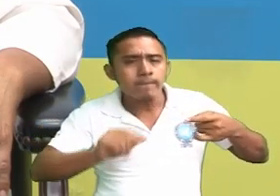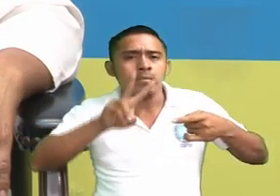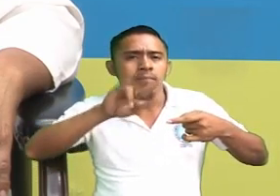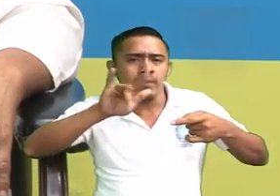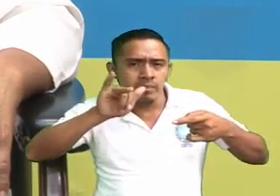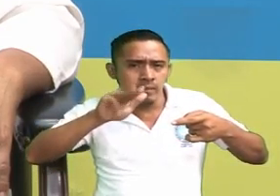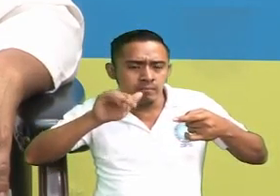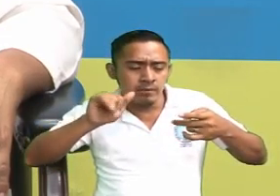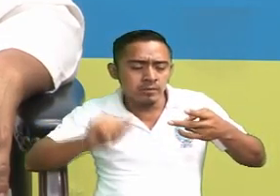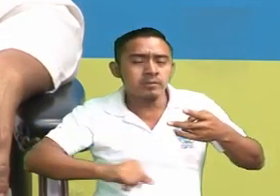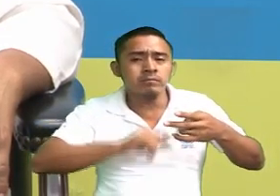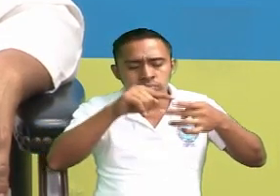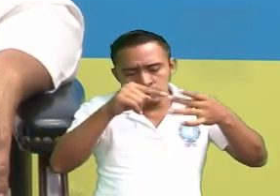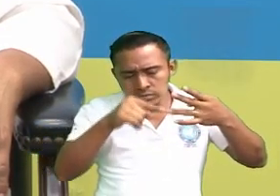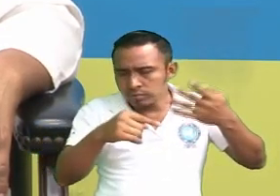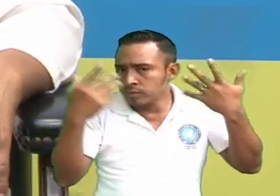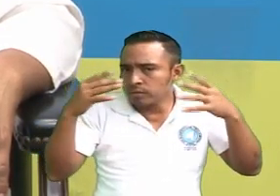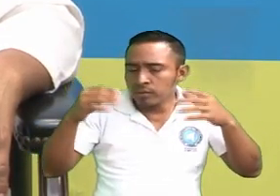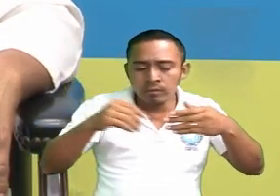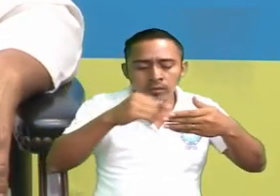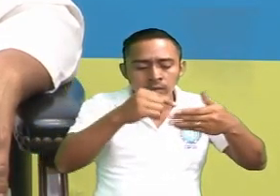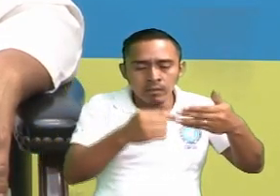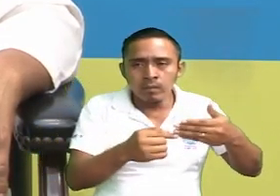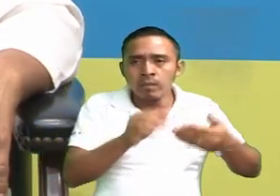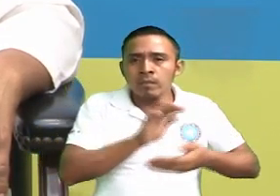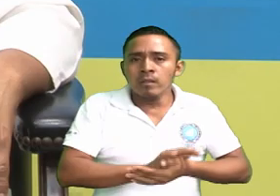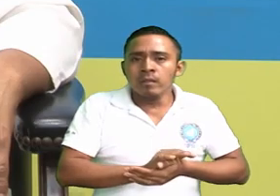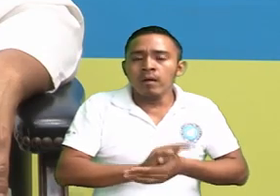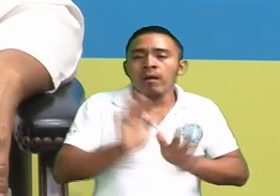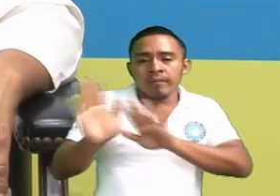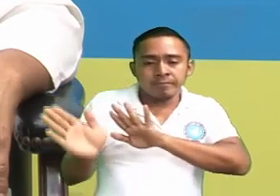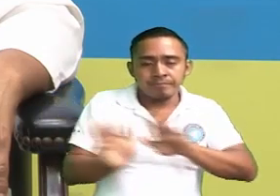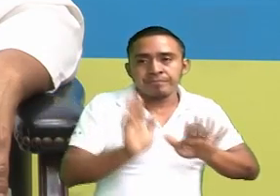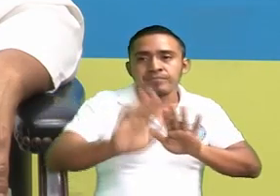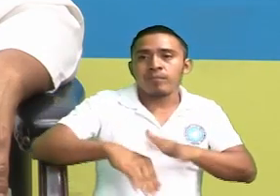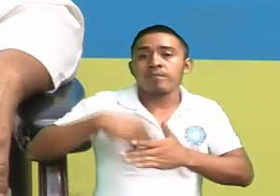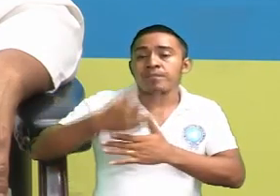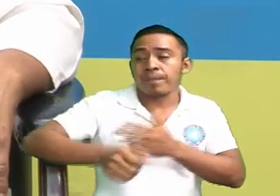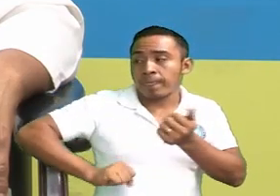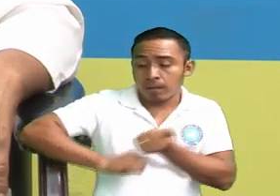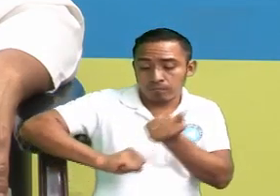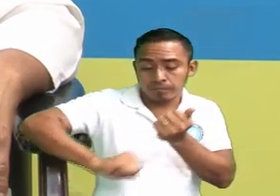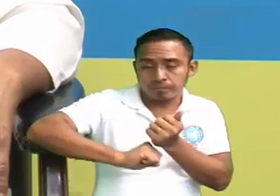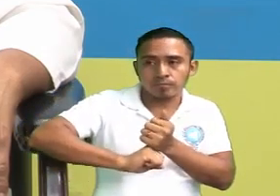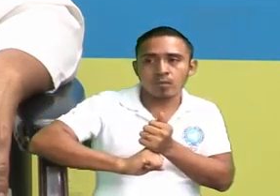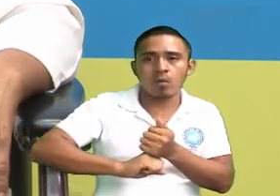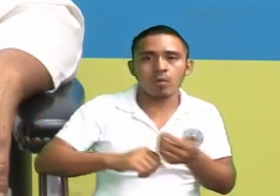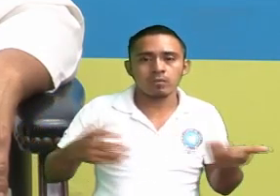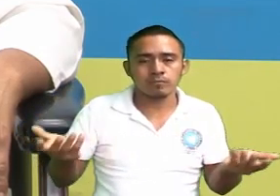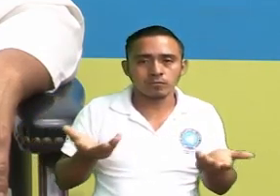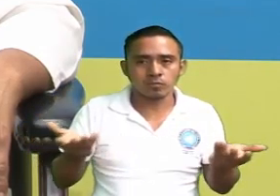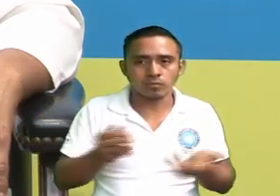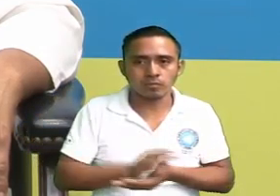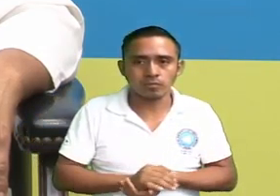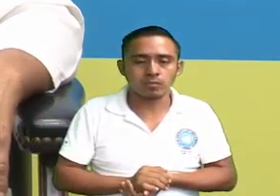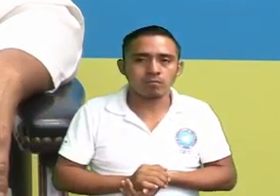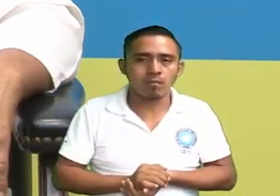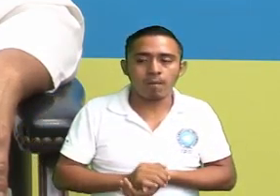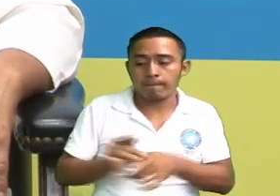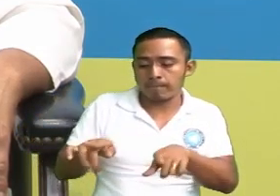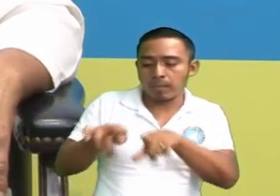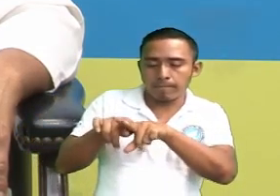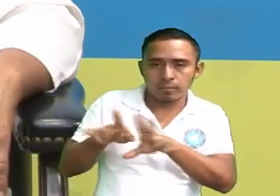nutrición de la mujer embarazada. Correcto, porque tiene que alimentarse durante los primeros meses para un buen